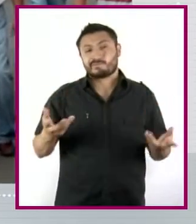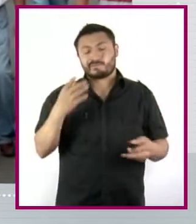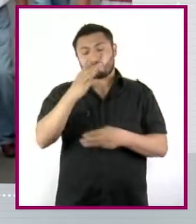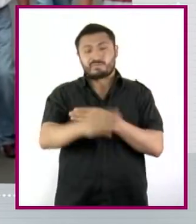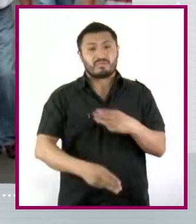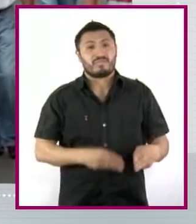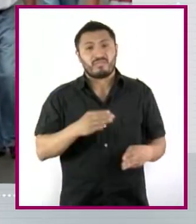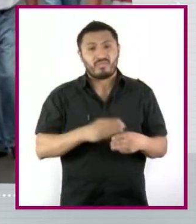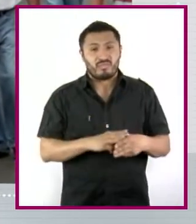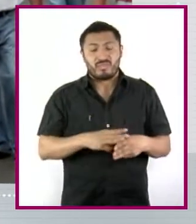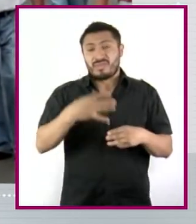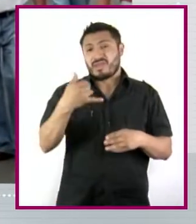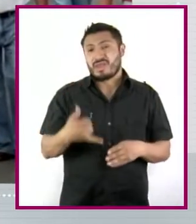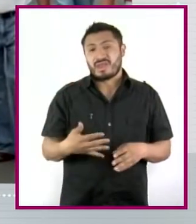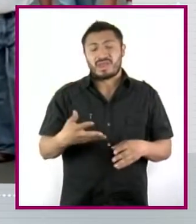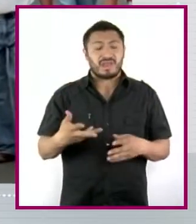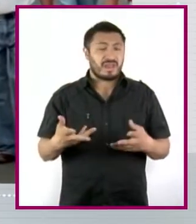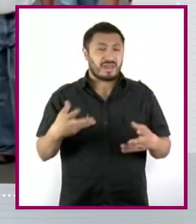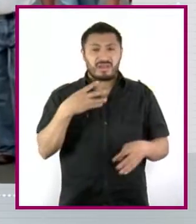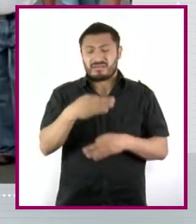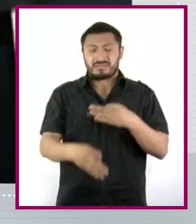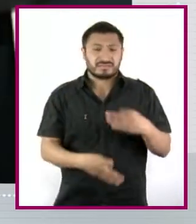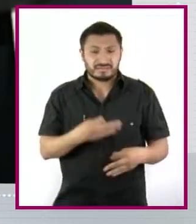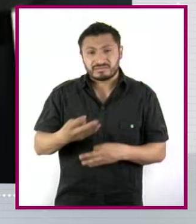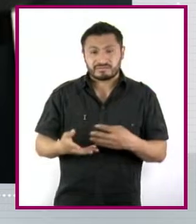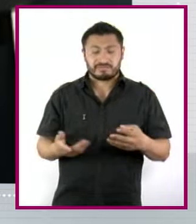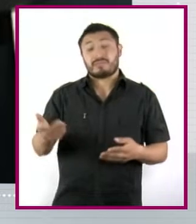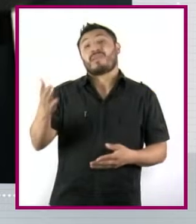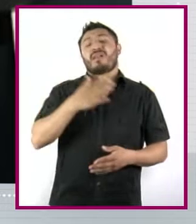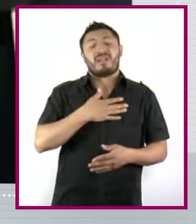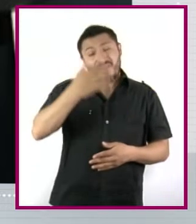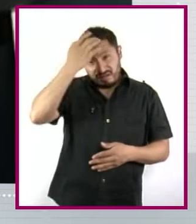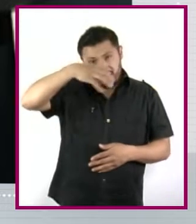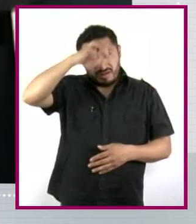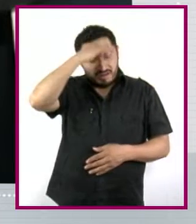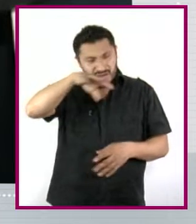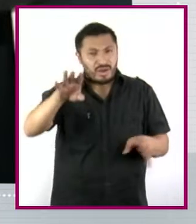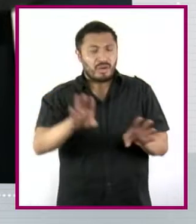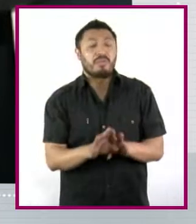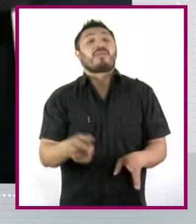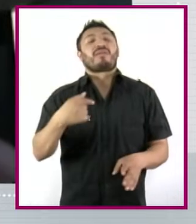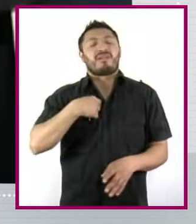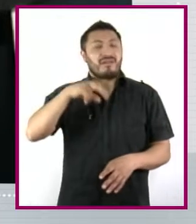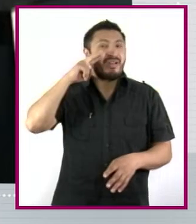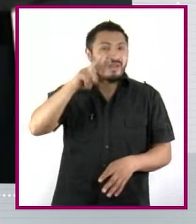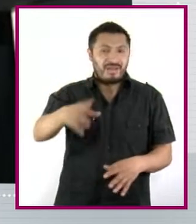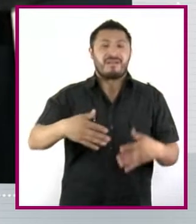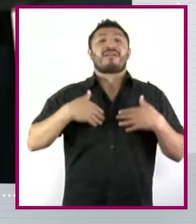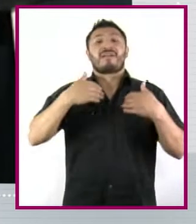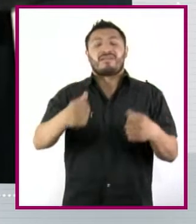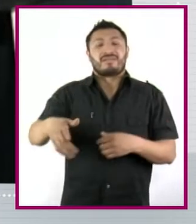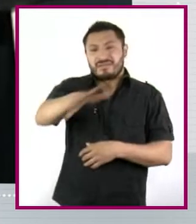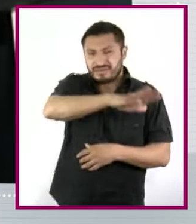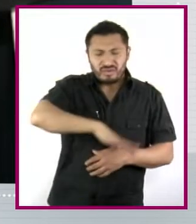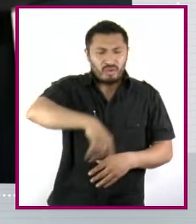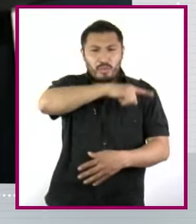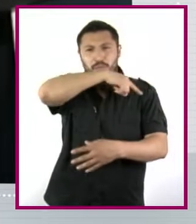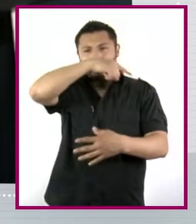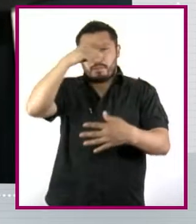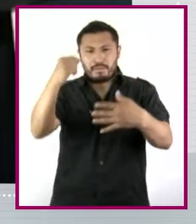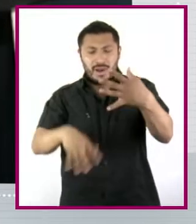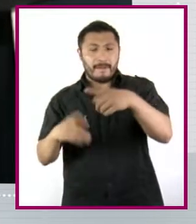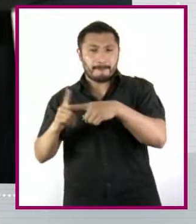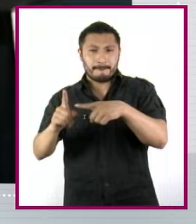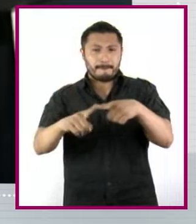y la multipolaridad, y pues mis experiencias me han hecho entender que esa diversidad cultural es un